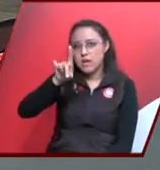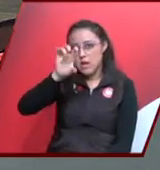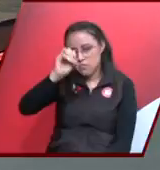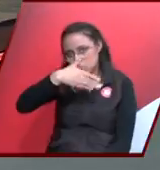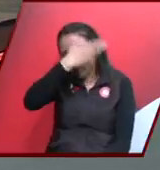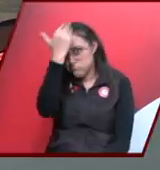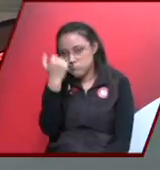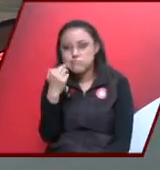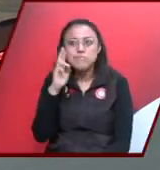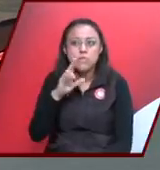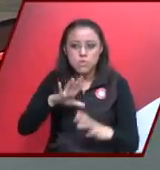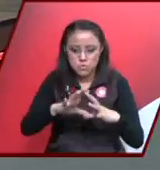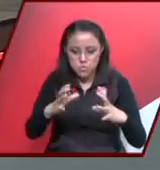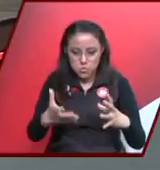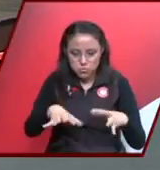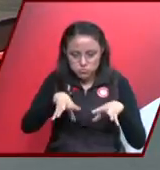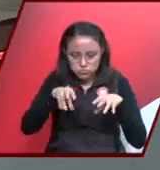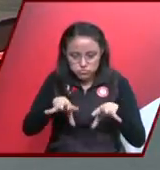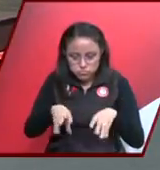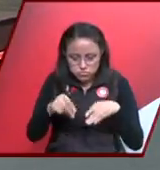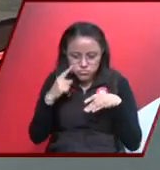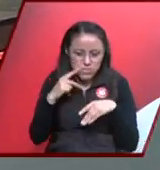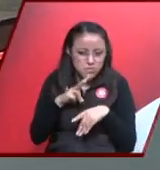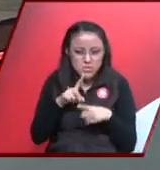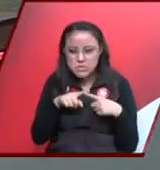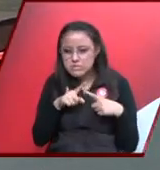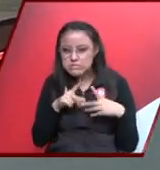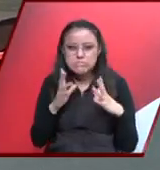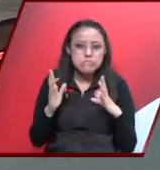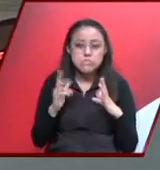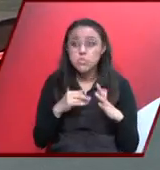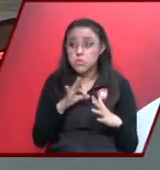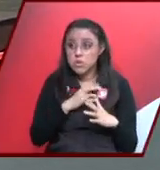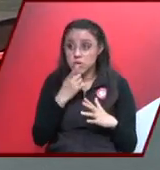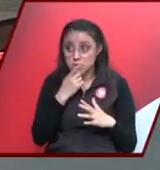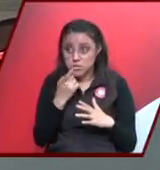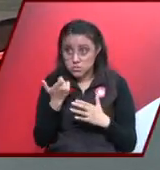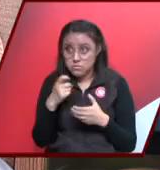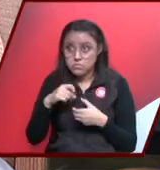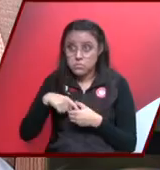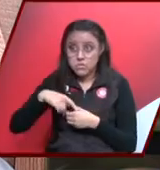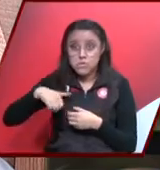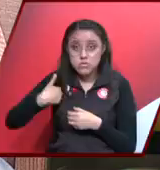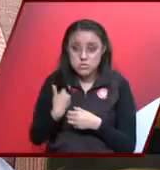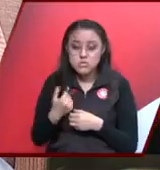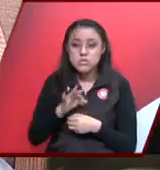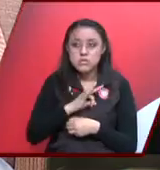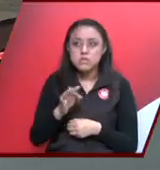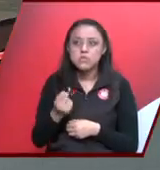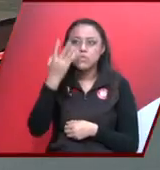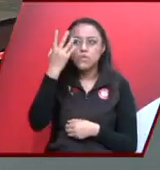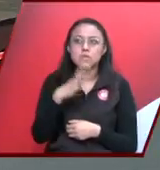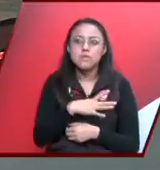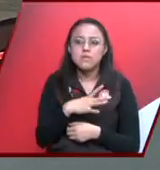Quisiera tener una bolita mágica como esa que tienes aquí. Pero, ¿quiere decir que yo puedo meter una lana en esto? Va, te la acepto.